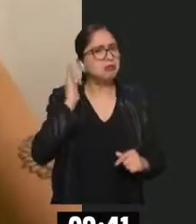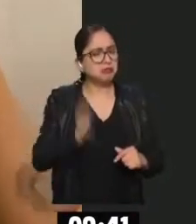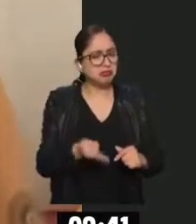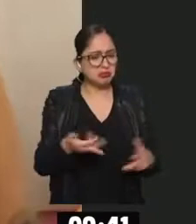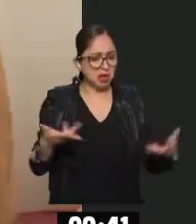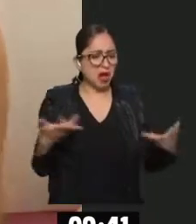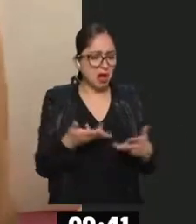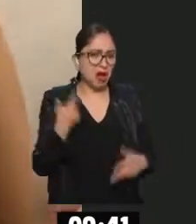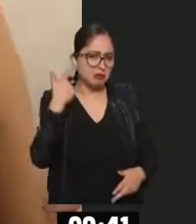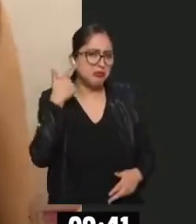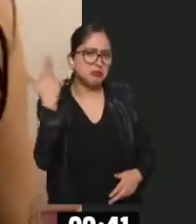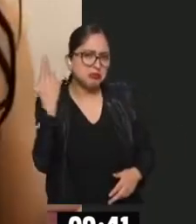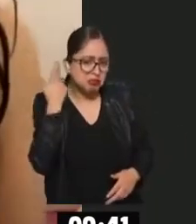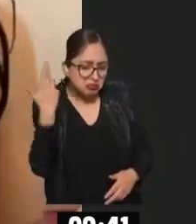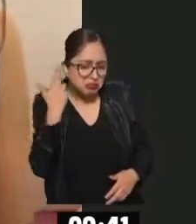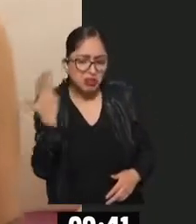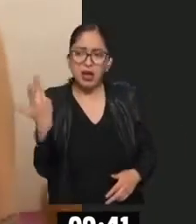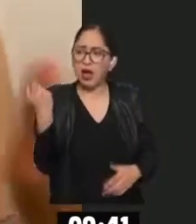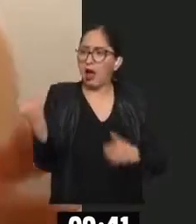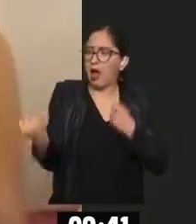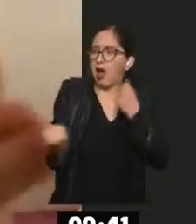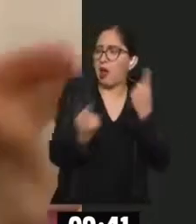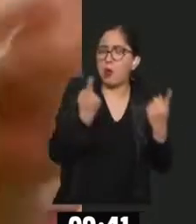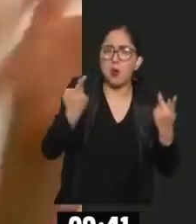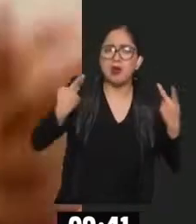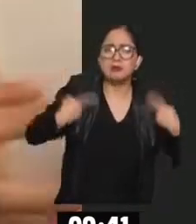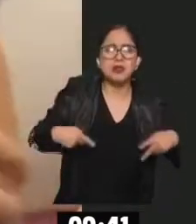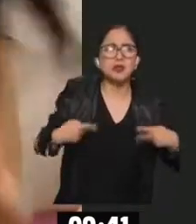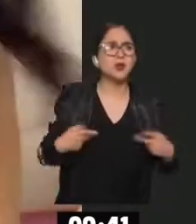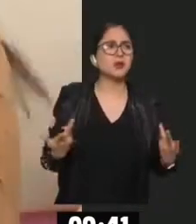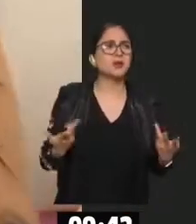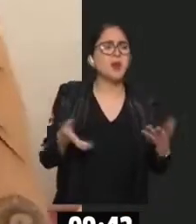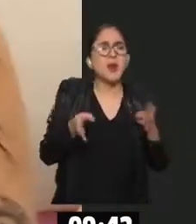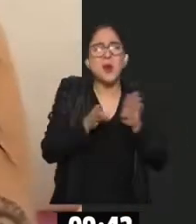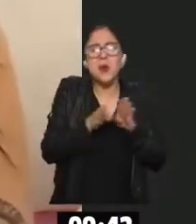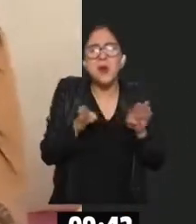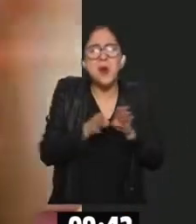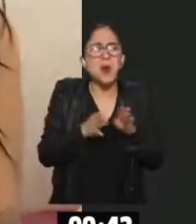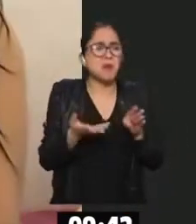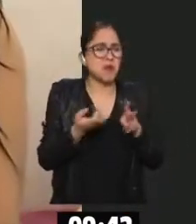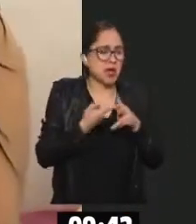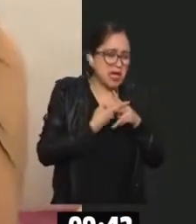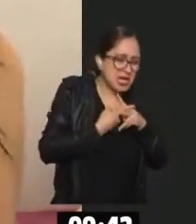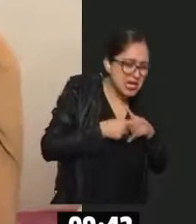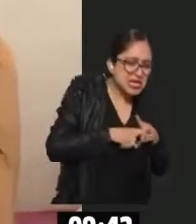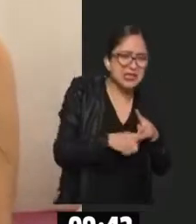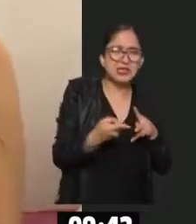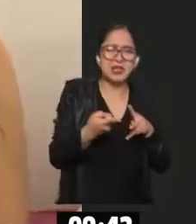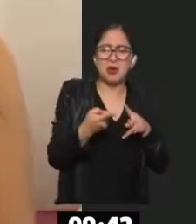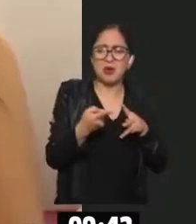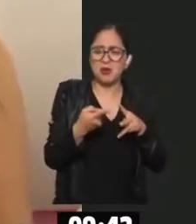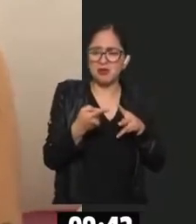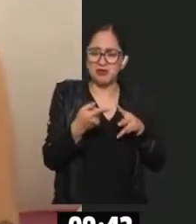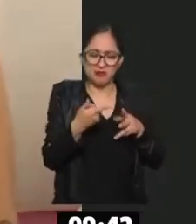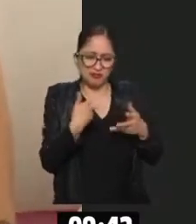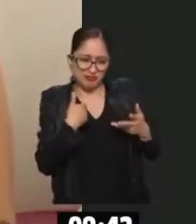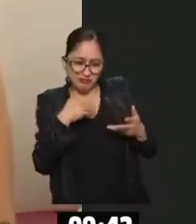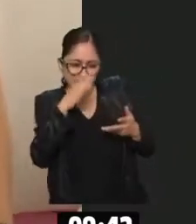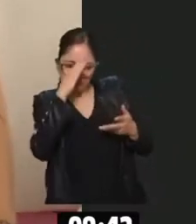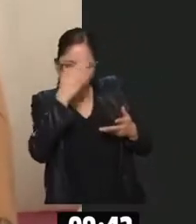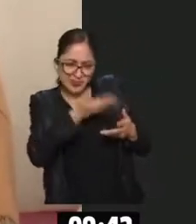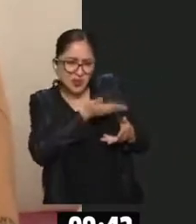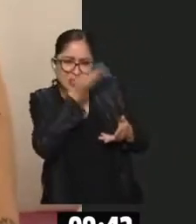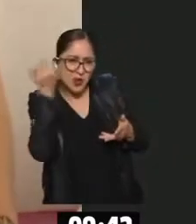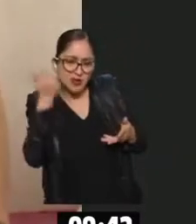y gente pues que no sabe ni cómo empezar, ni cómo entrarle, ni cómo hacerle para hacer